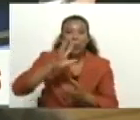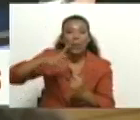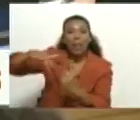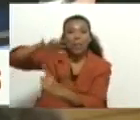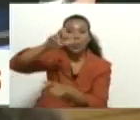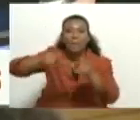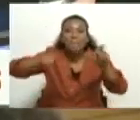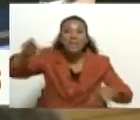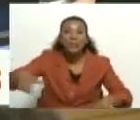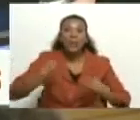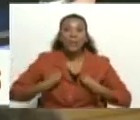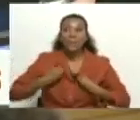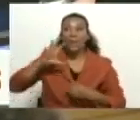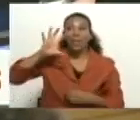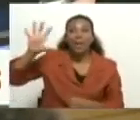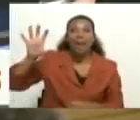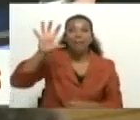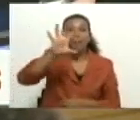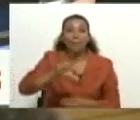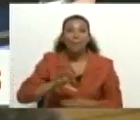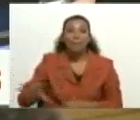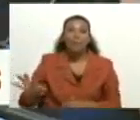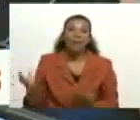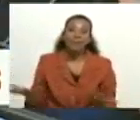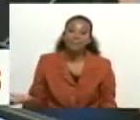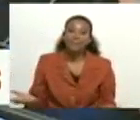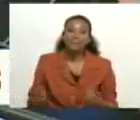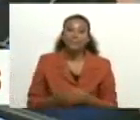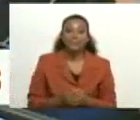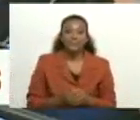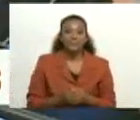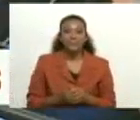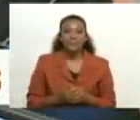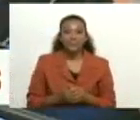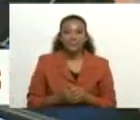vida de muchas naciones y de muchos países en el mundo. Adelante.